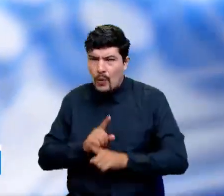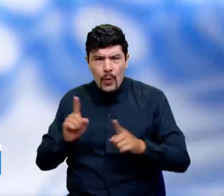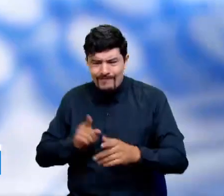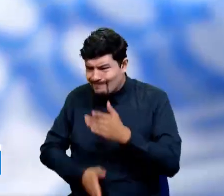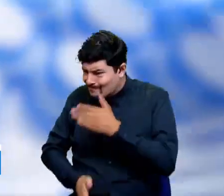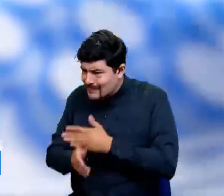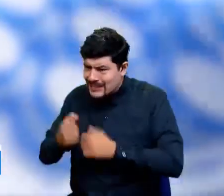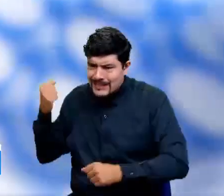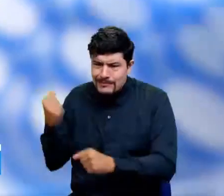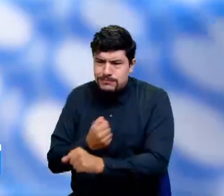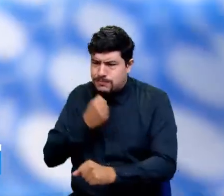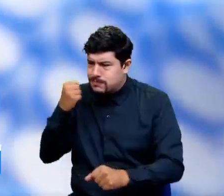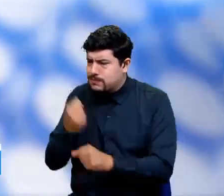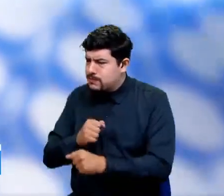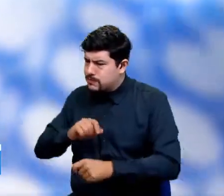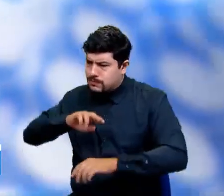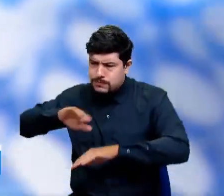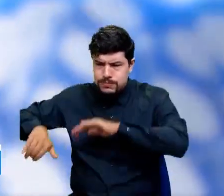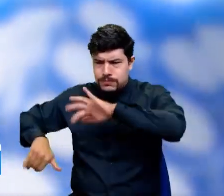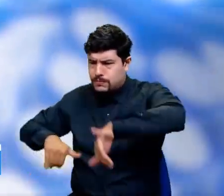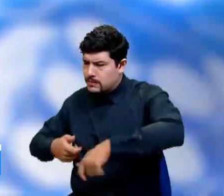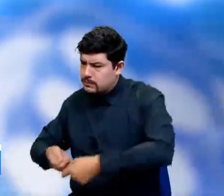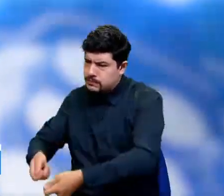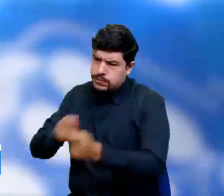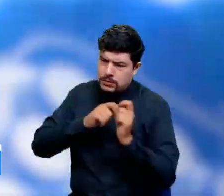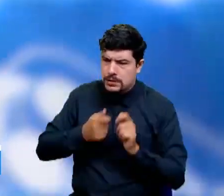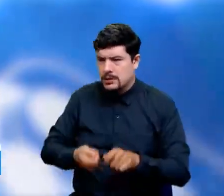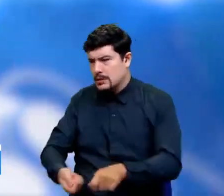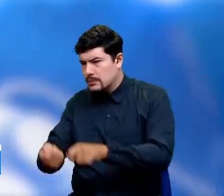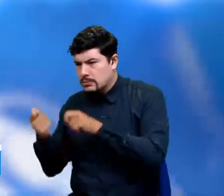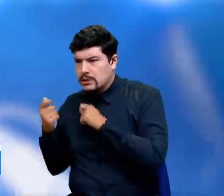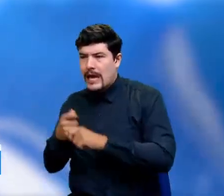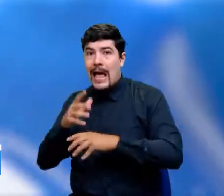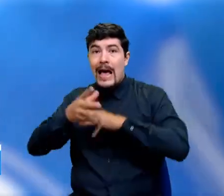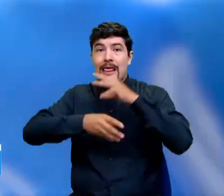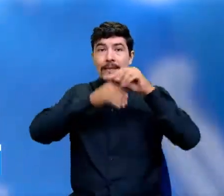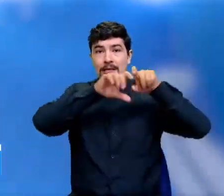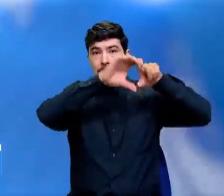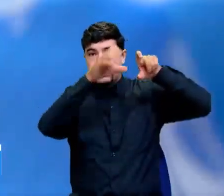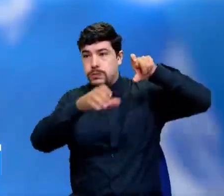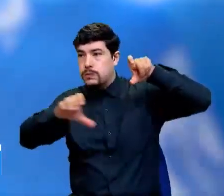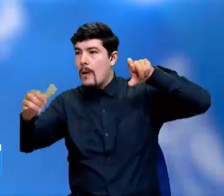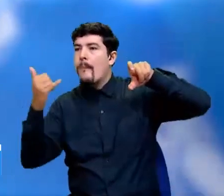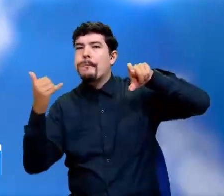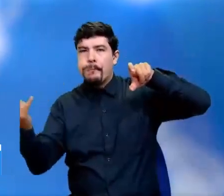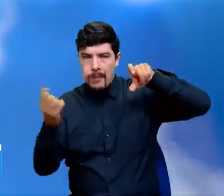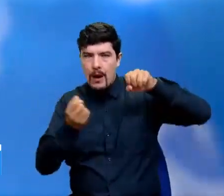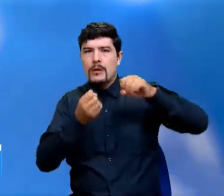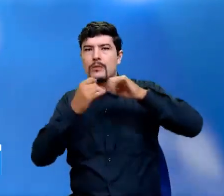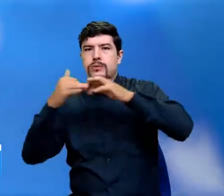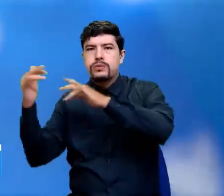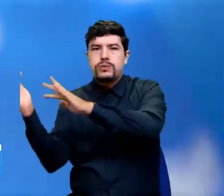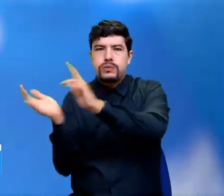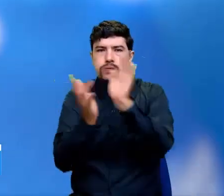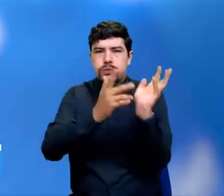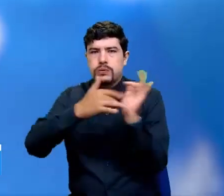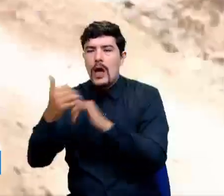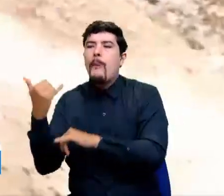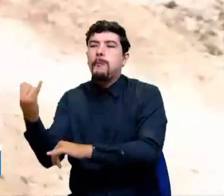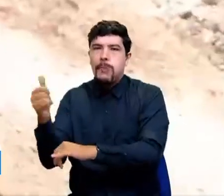rescate de los trabajadores, manteniendo la ventilación que permite la oxigenación para los hombres que se encuentran